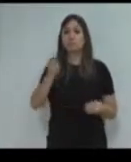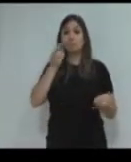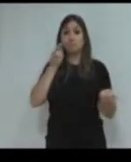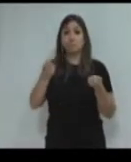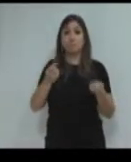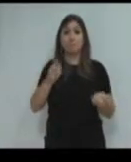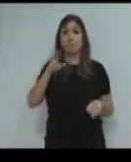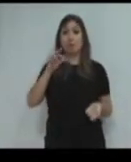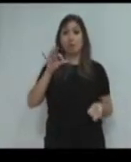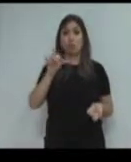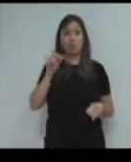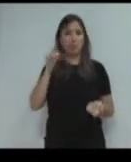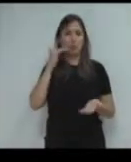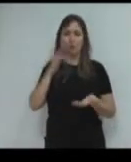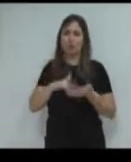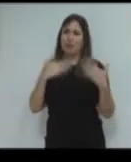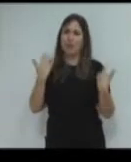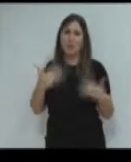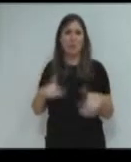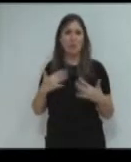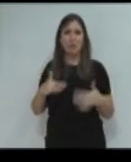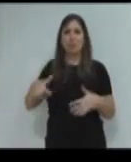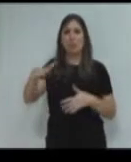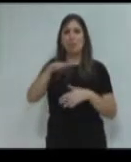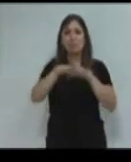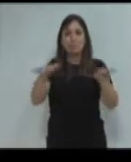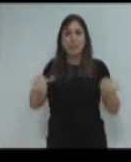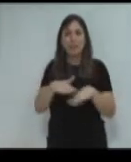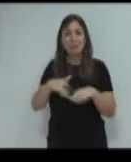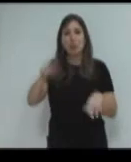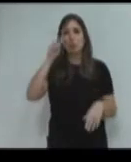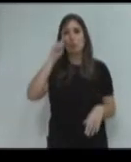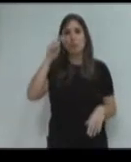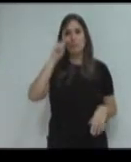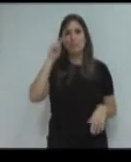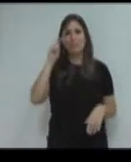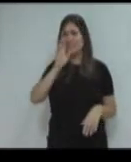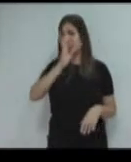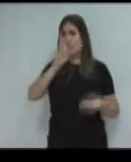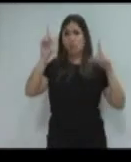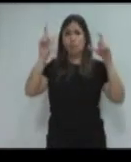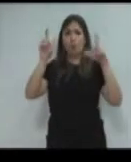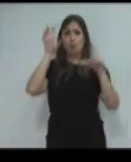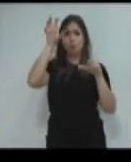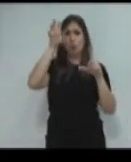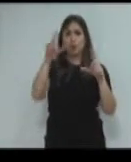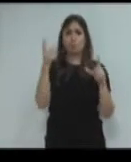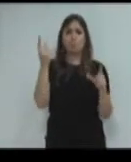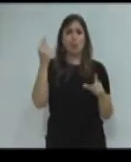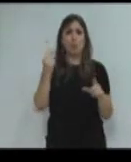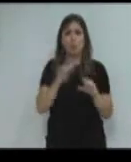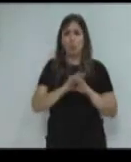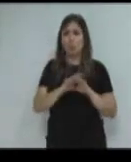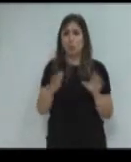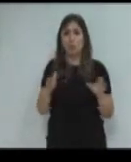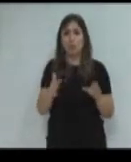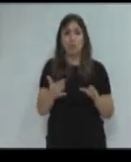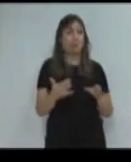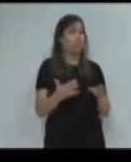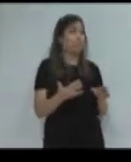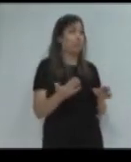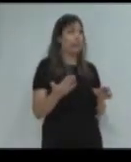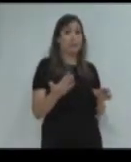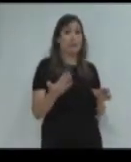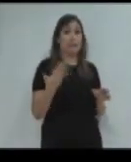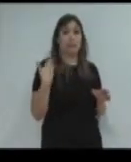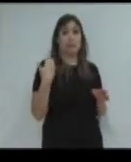playa, o sea, con los turistas lo tienen clarísimo. Bueno, las cartas son las fotos directamente y el precio, ¿no? Recientemente Ahí... en Málaga, a